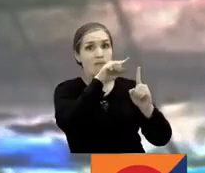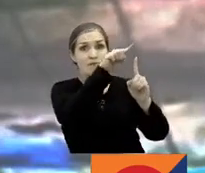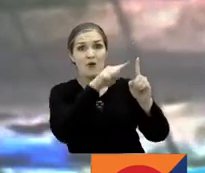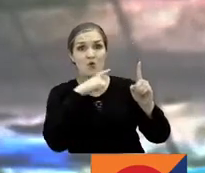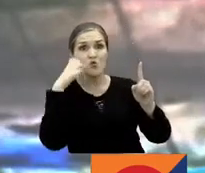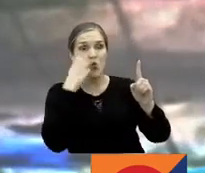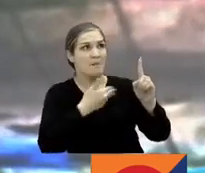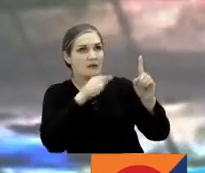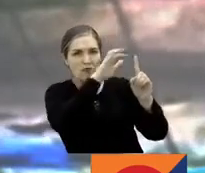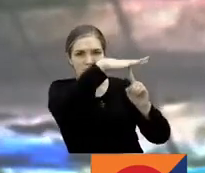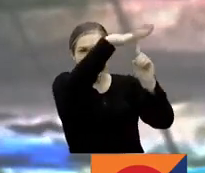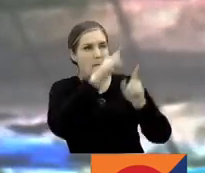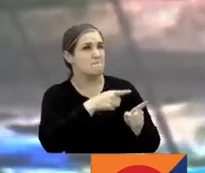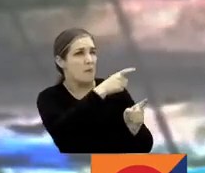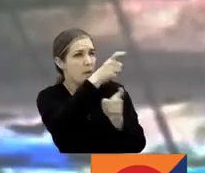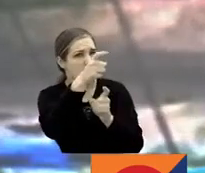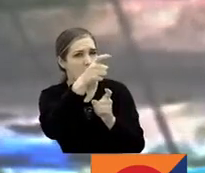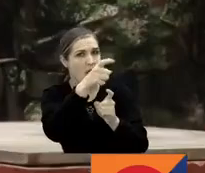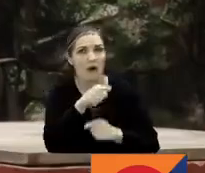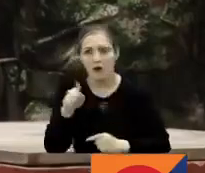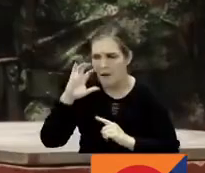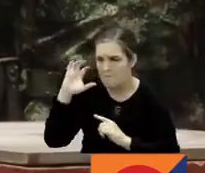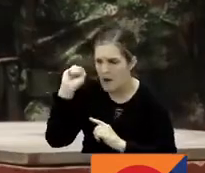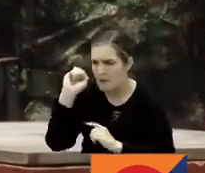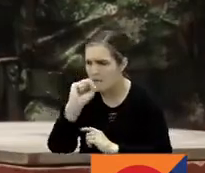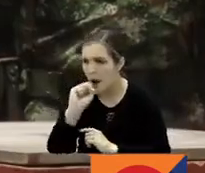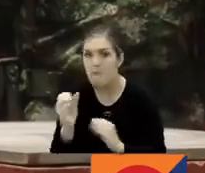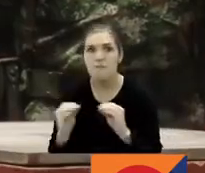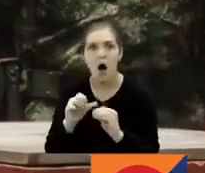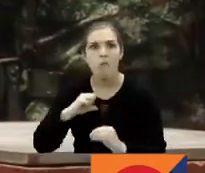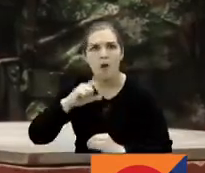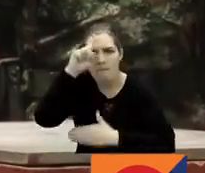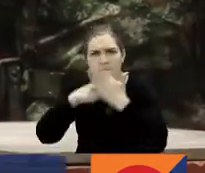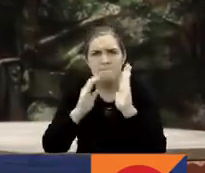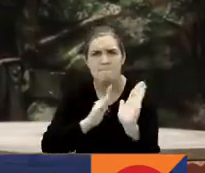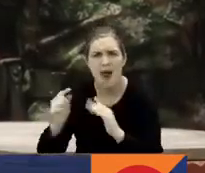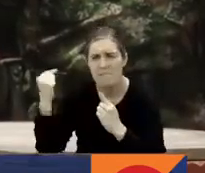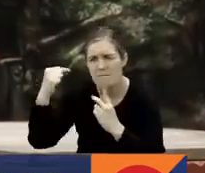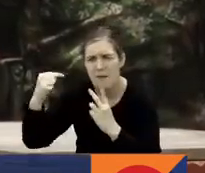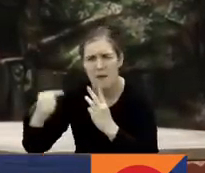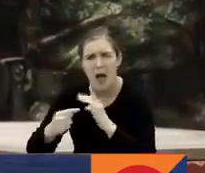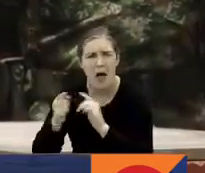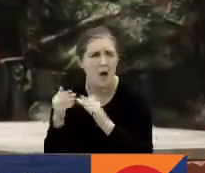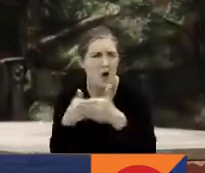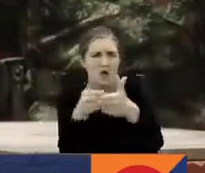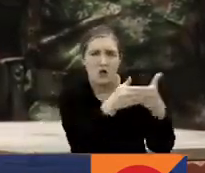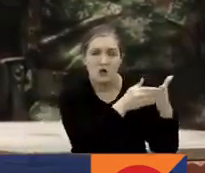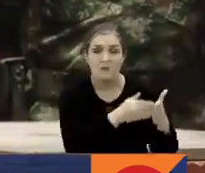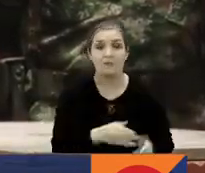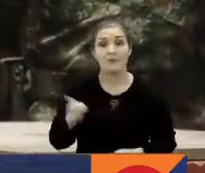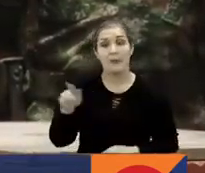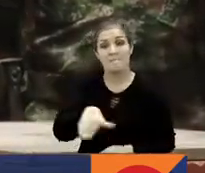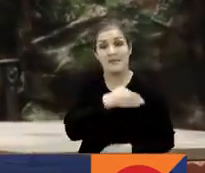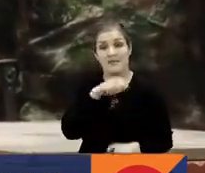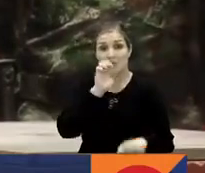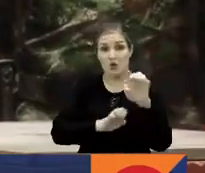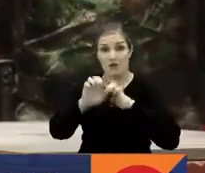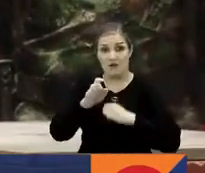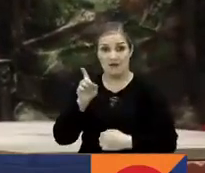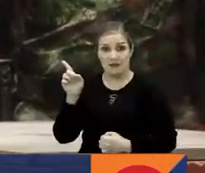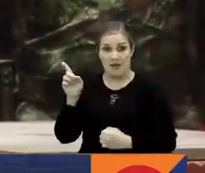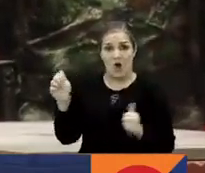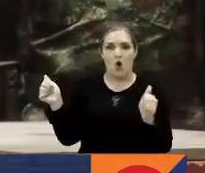planes terroristas en contra del primer mandatario. Un saludo muy especial, representante. Desde la ciudad de Cúcuta, el ministro de Defensa Diego Molano y la